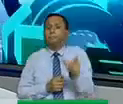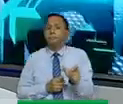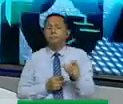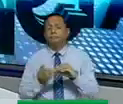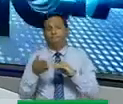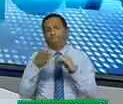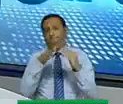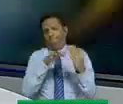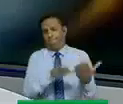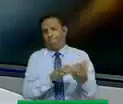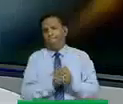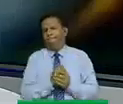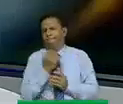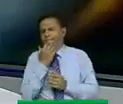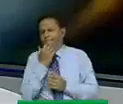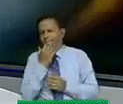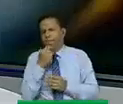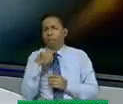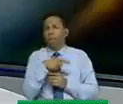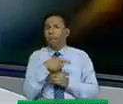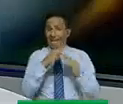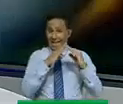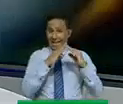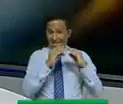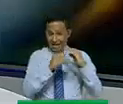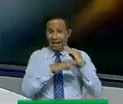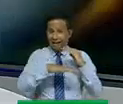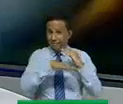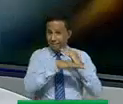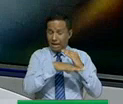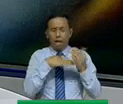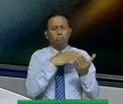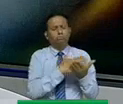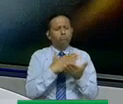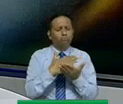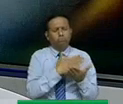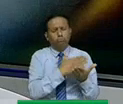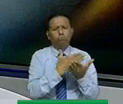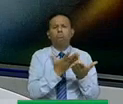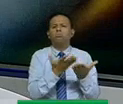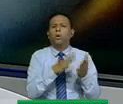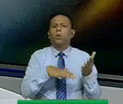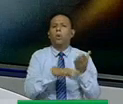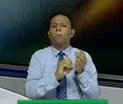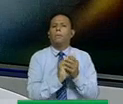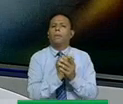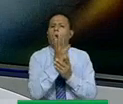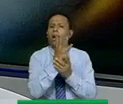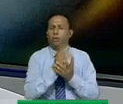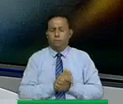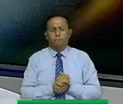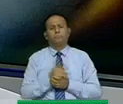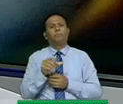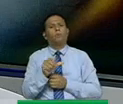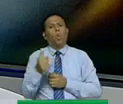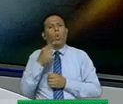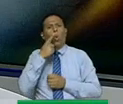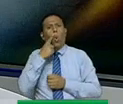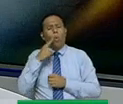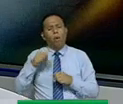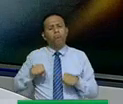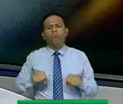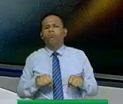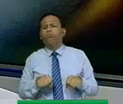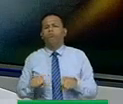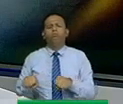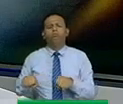ser acribillado mientras cocinaba en el exterior de su casa en el Cantón Milagro, provincia del Guayas. Sujetos motorizados llegaron